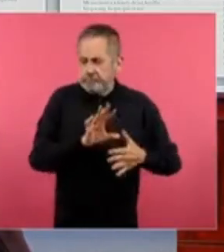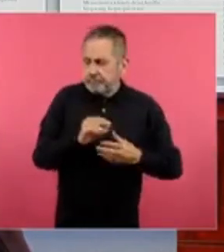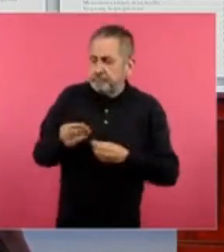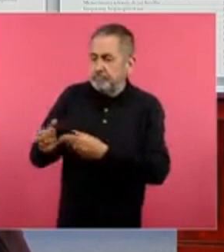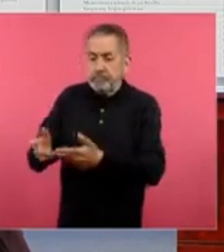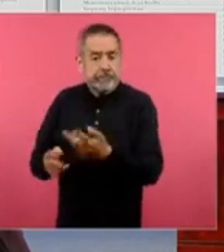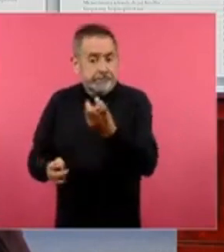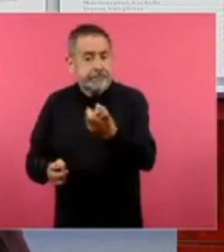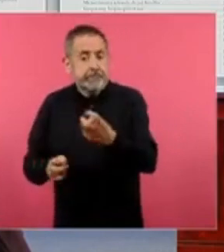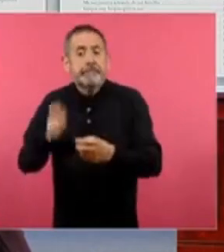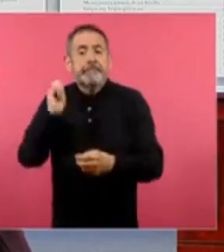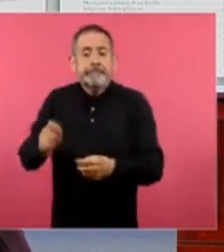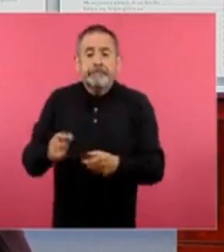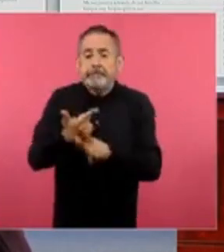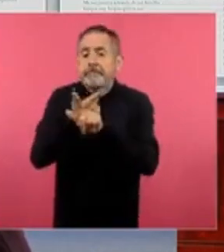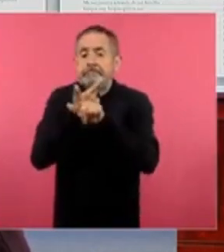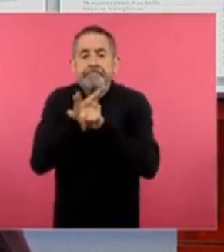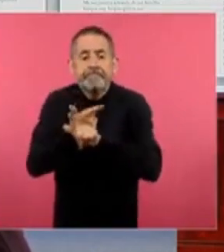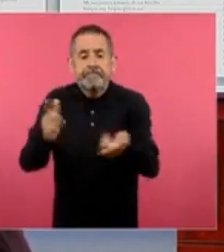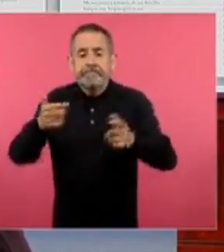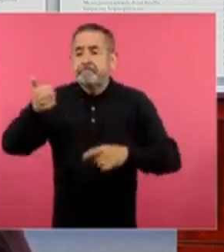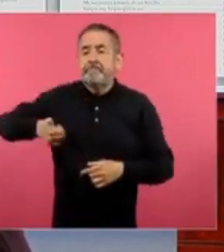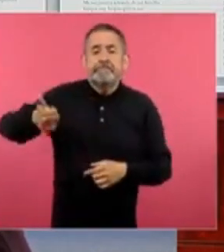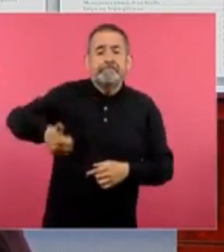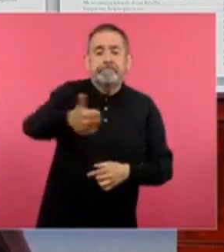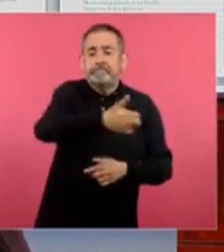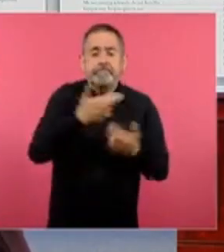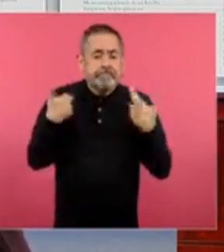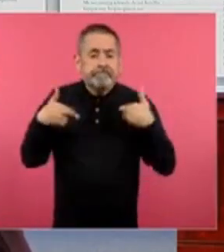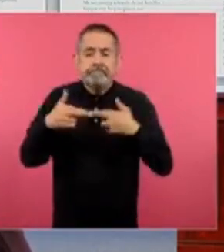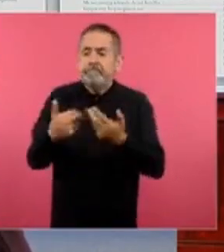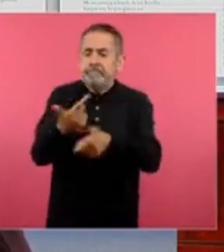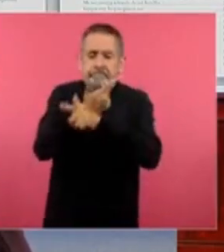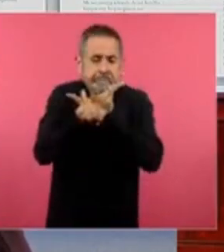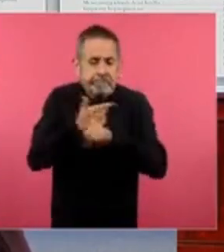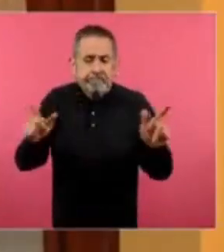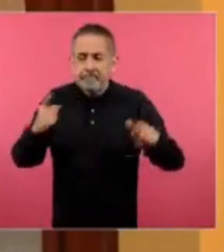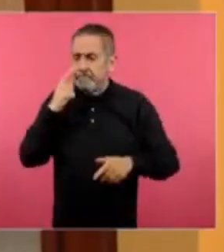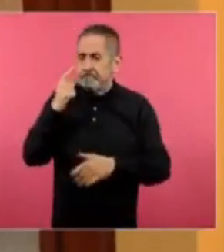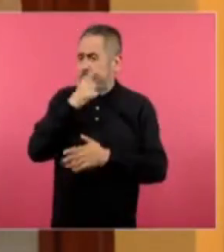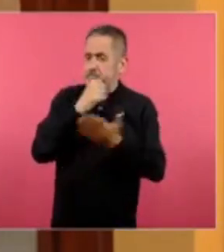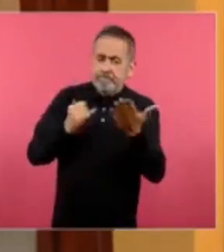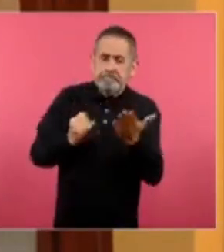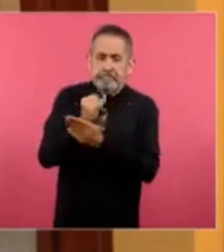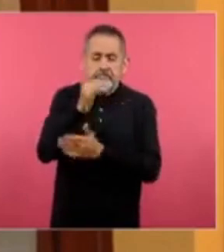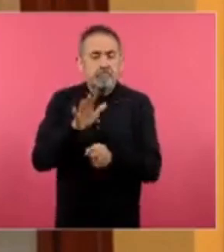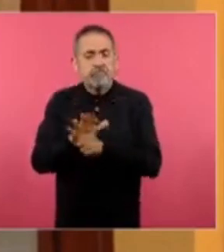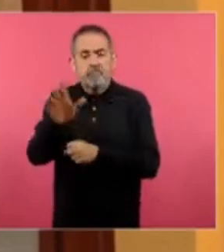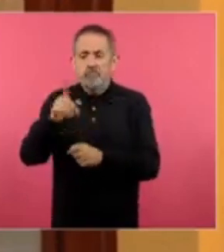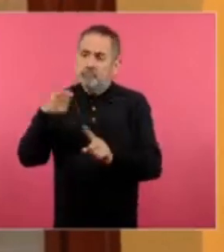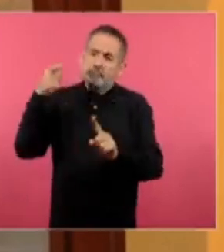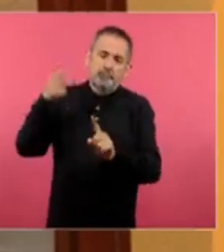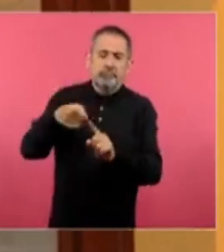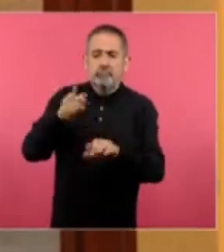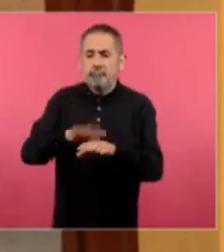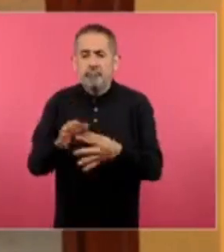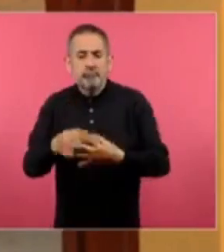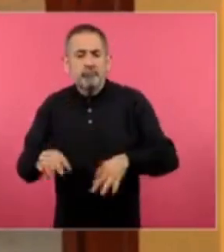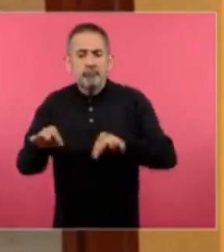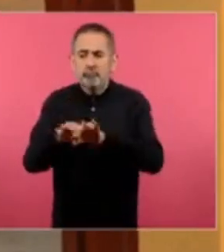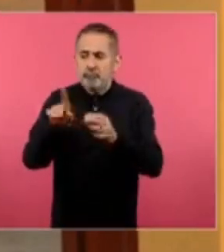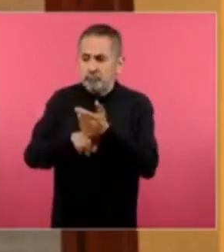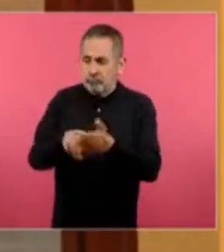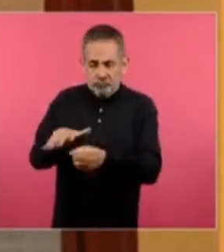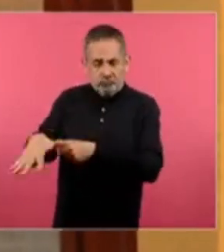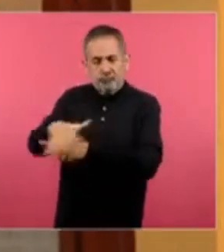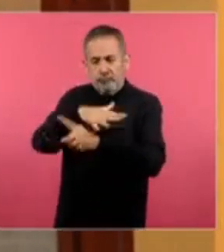la libertad que nos dan a nosotros como docentes de elegir y seleccionar por prioridad en cuanto a mi